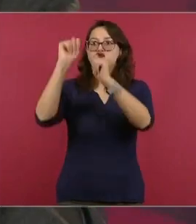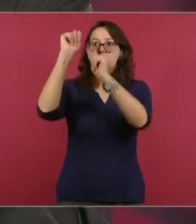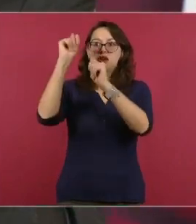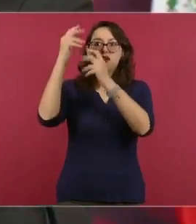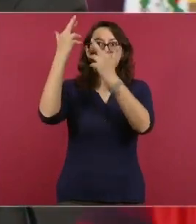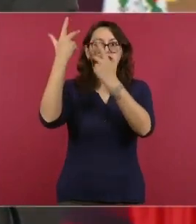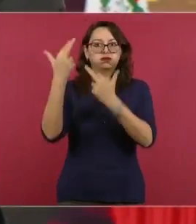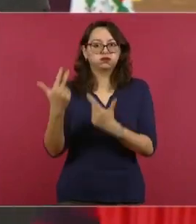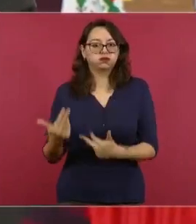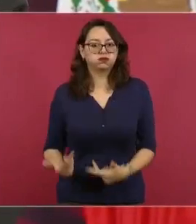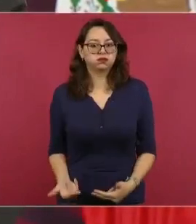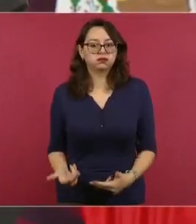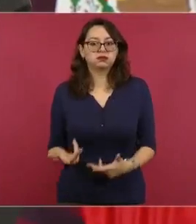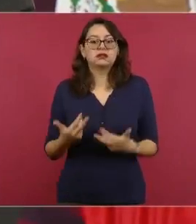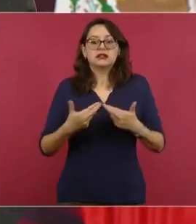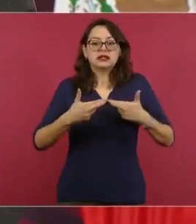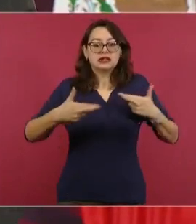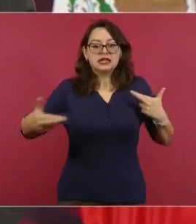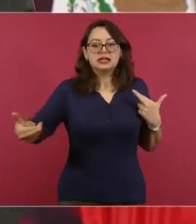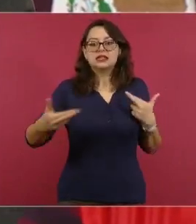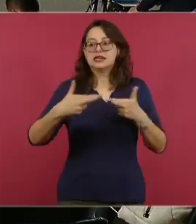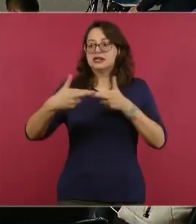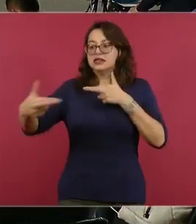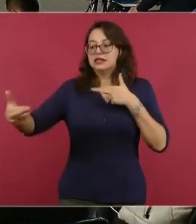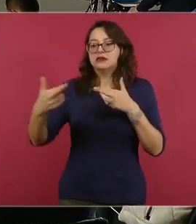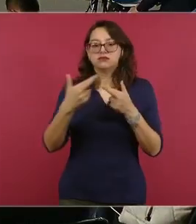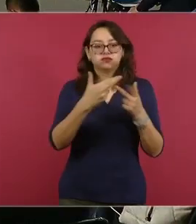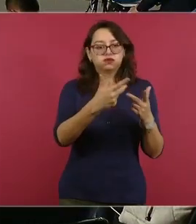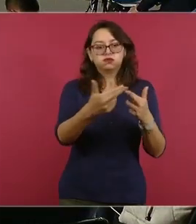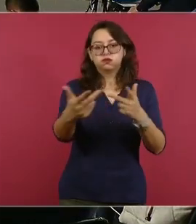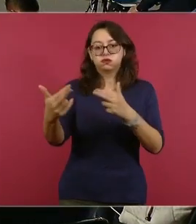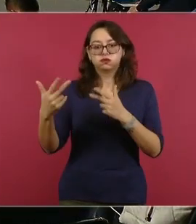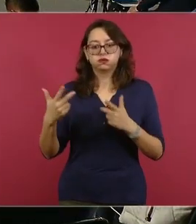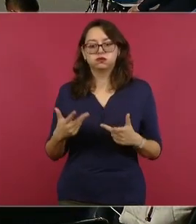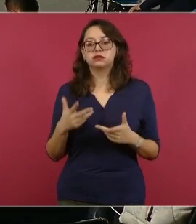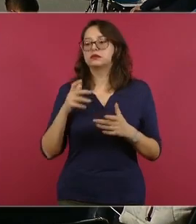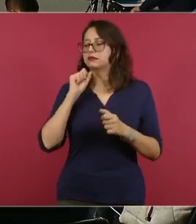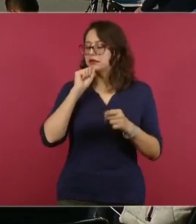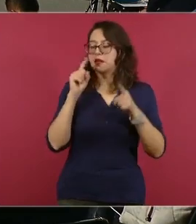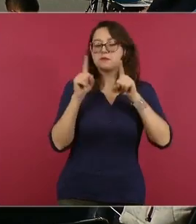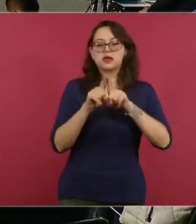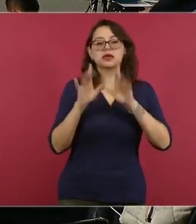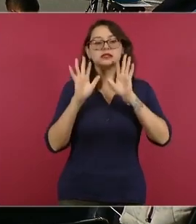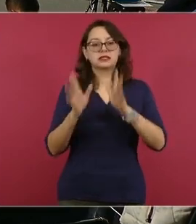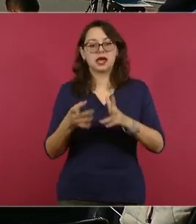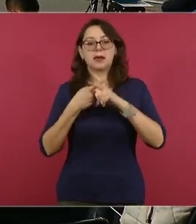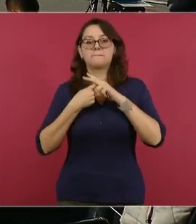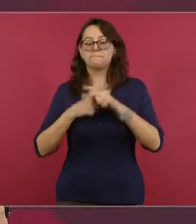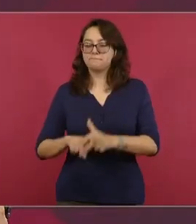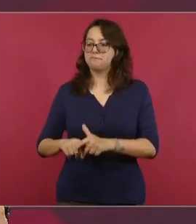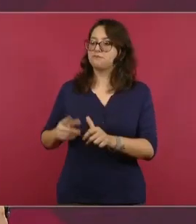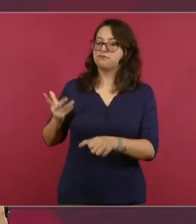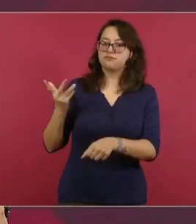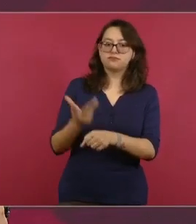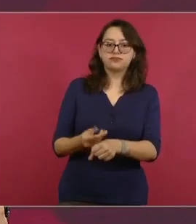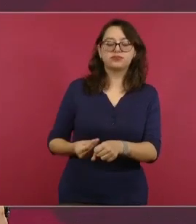las líneas, la fibra óptica, y ya están trabajando. Me tocó también ver